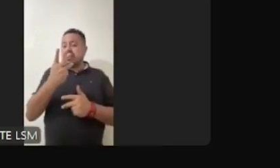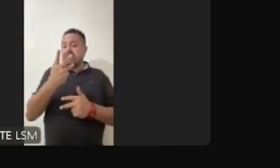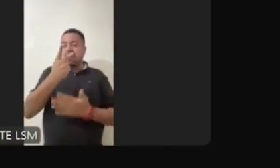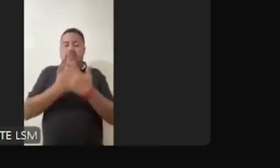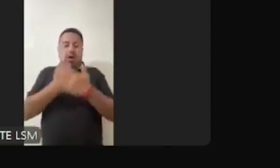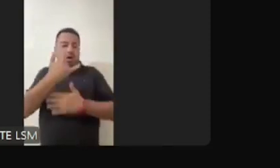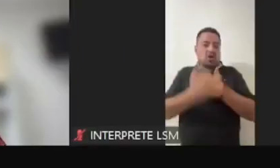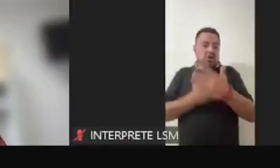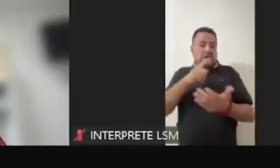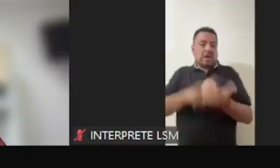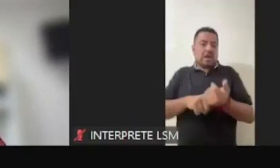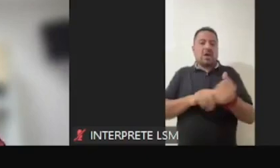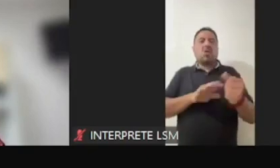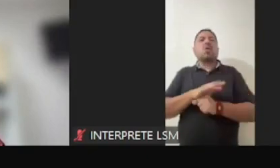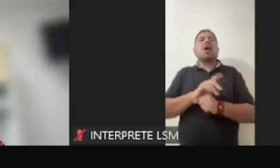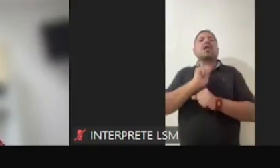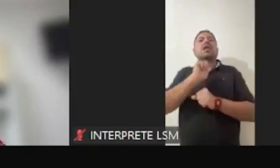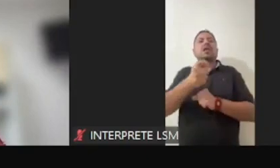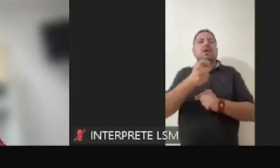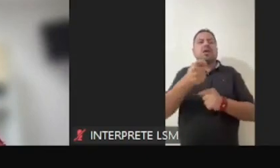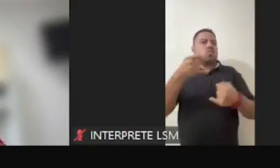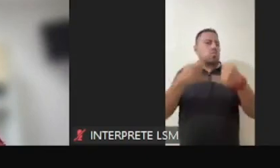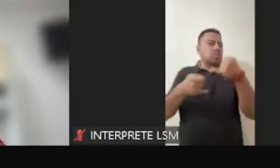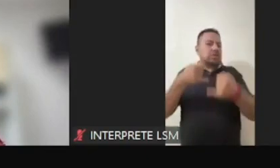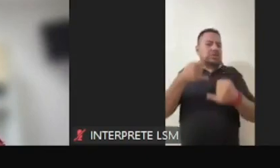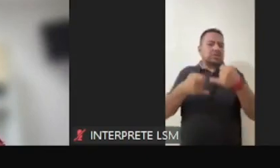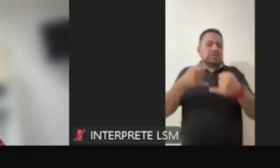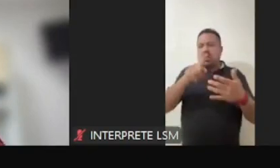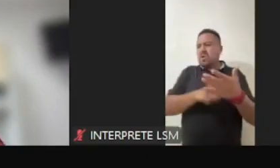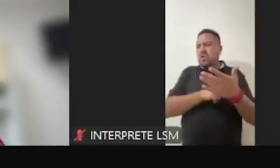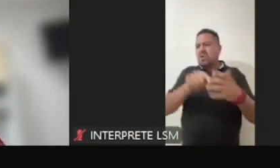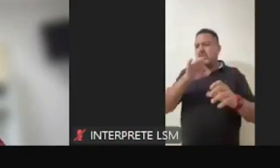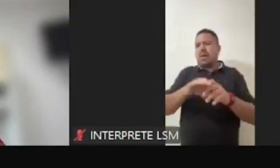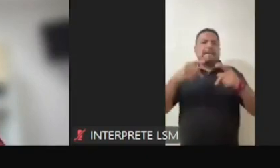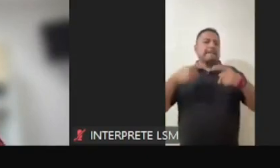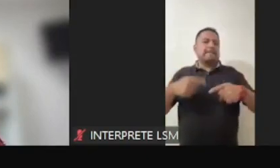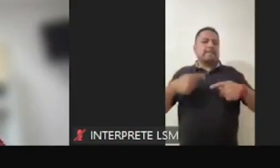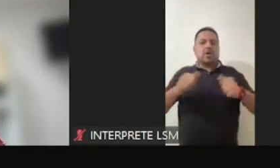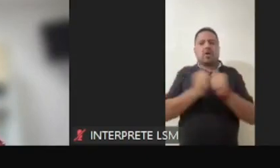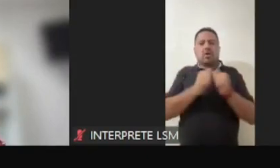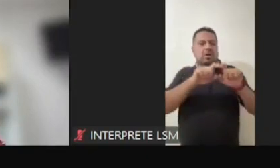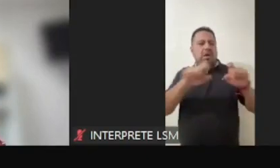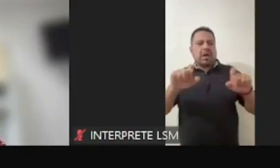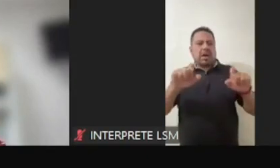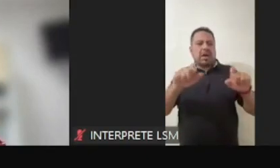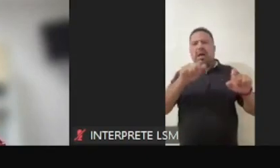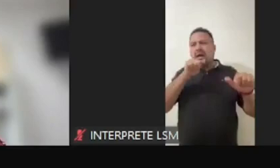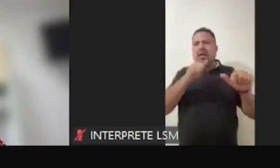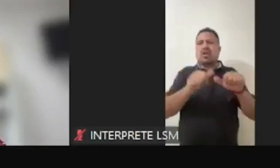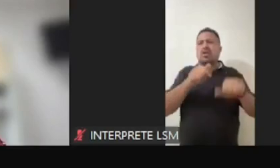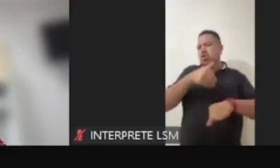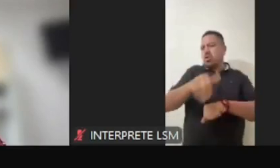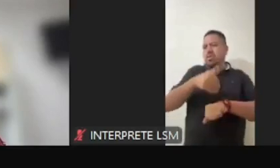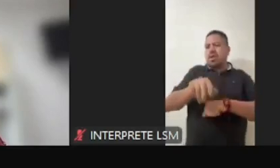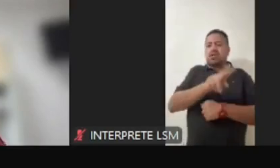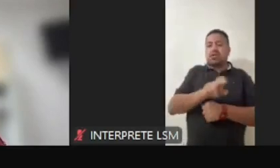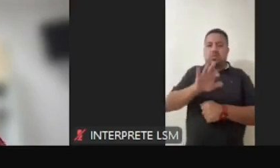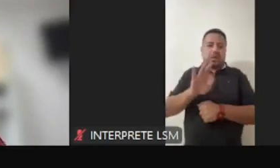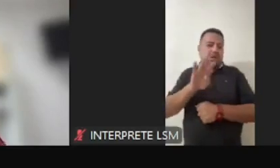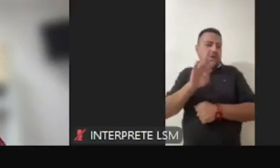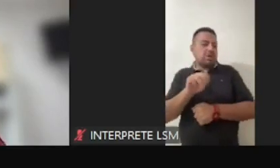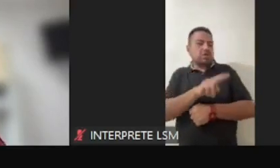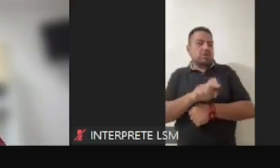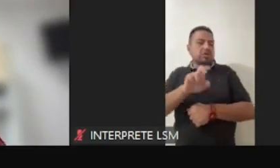acuerdos plenarios relativos a los juicios electoral ciudadano con claves Alfa numérica 249